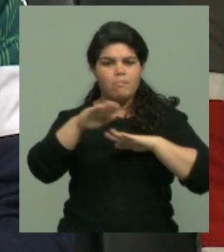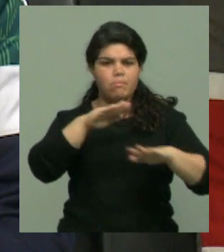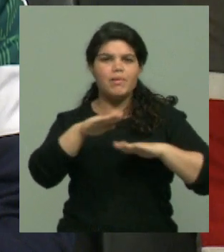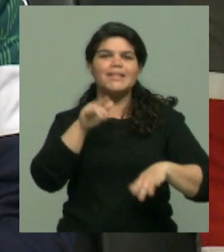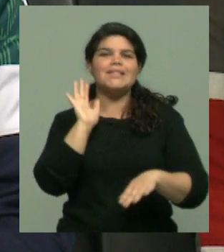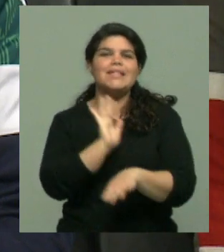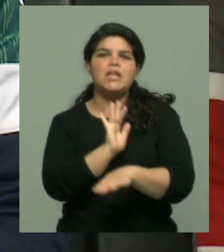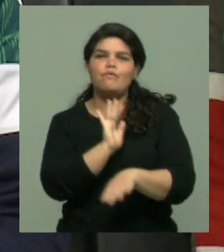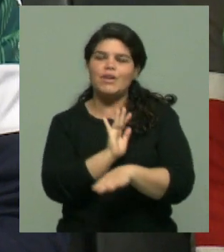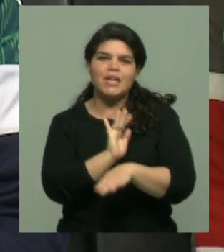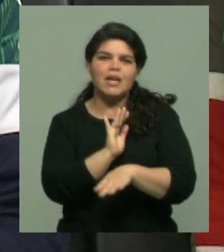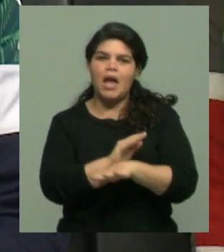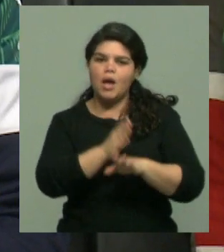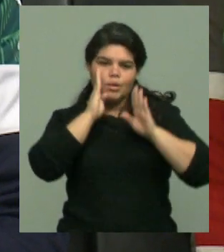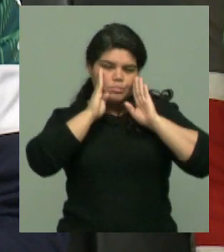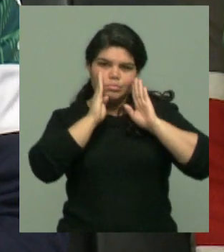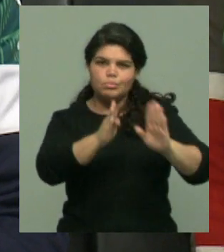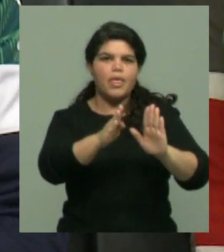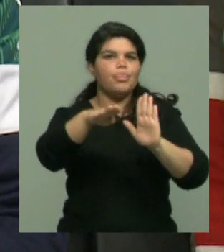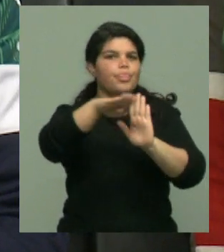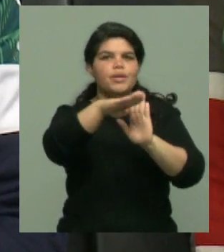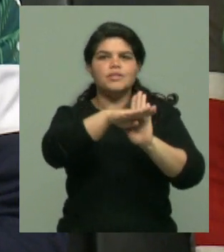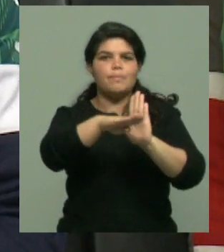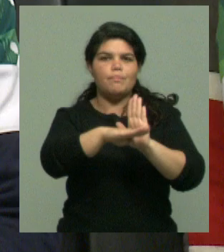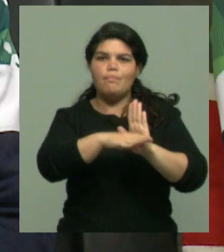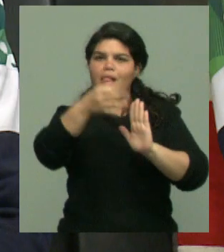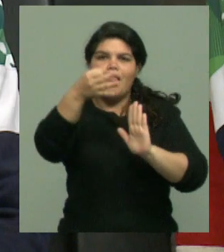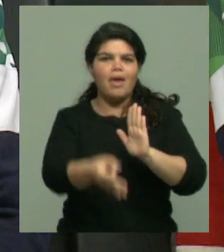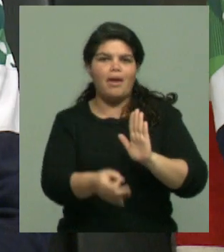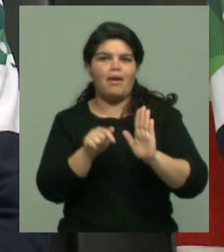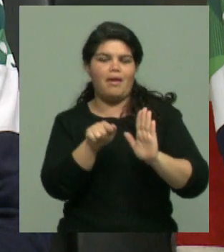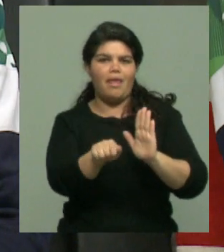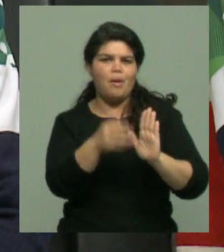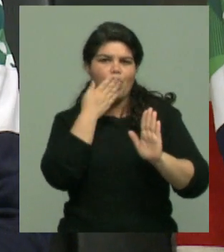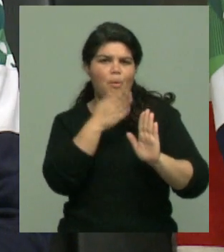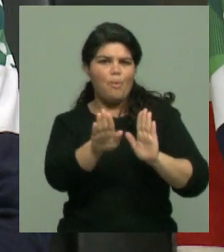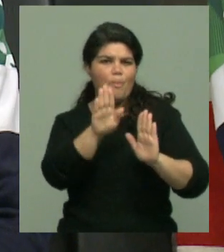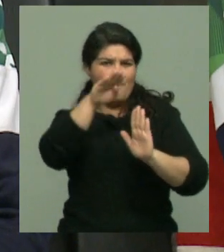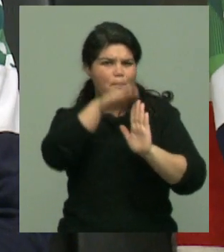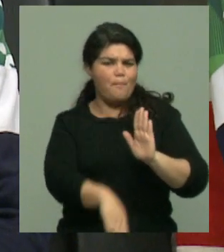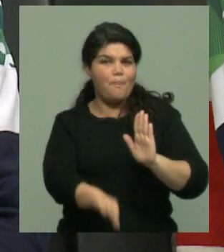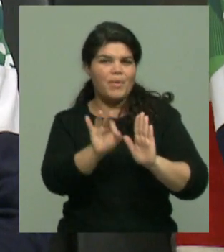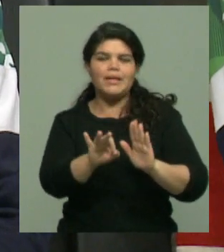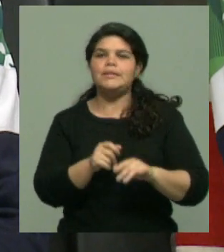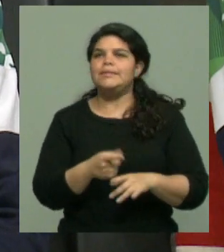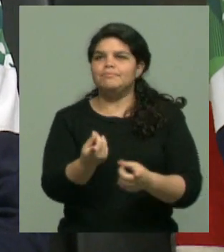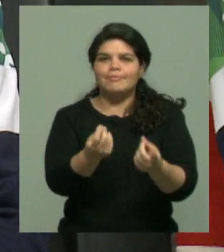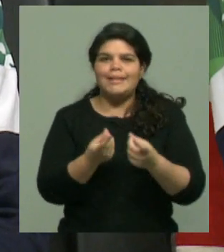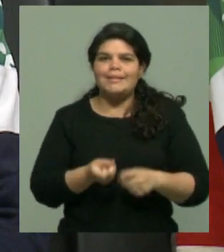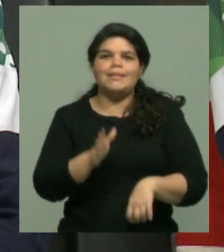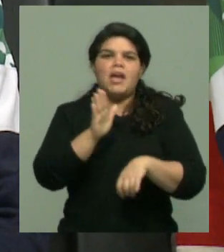que él ha tenido. El karate es un deporte, una disciplina que implica un cierto grado de compromiso, un cierto